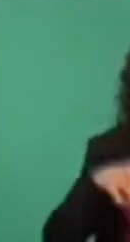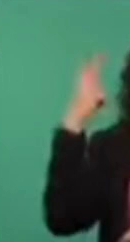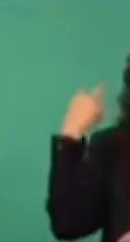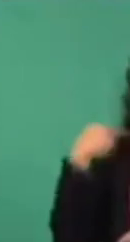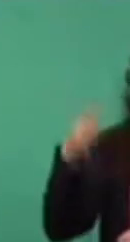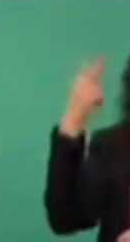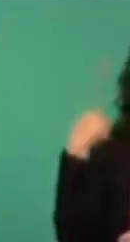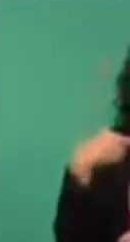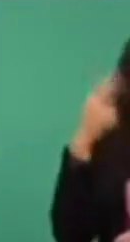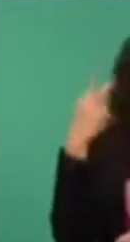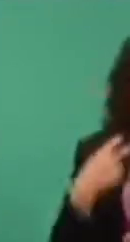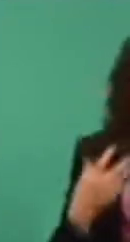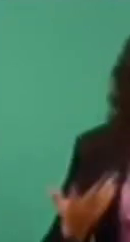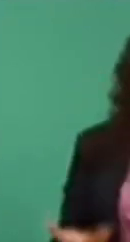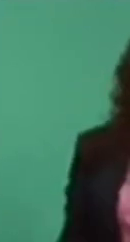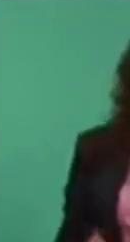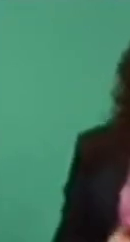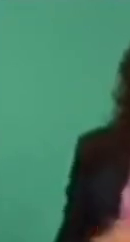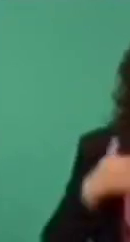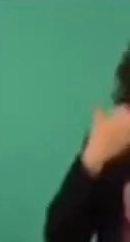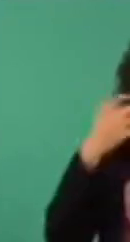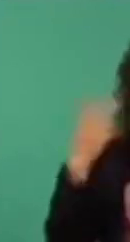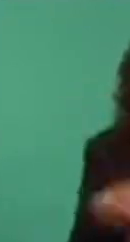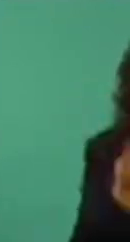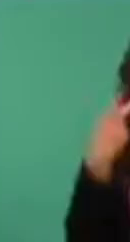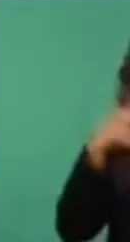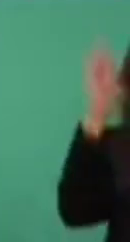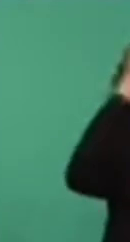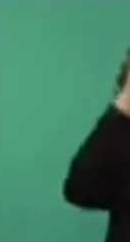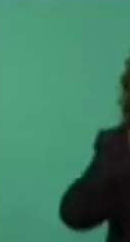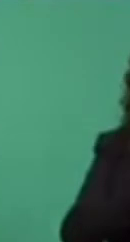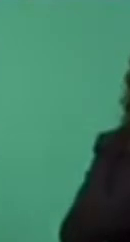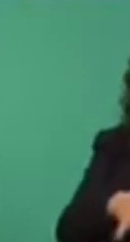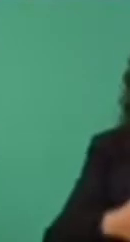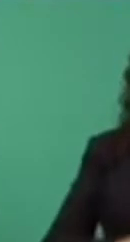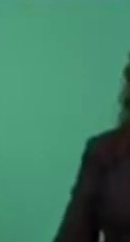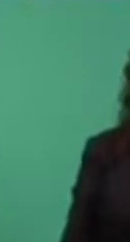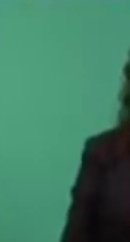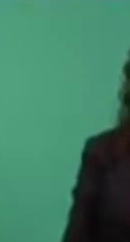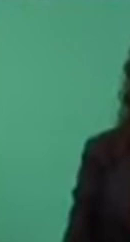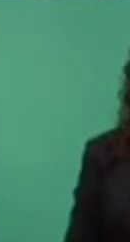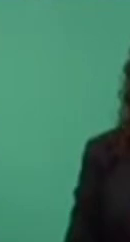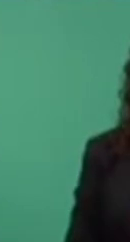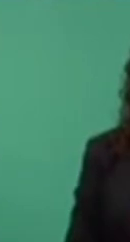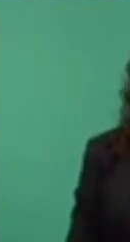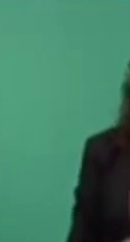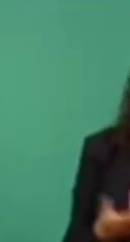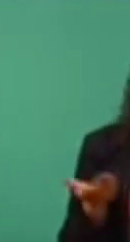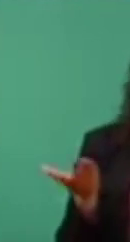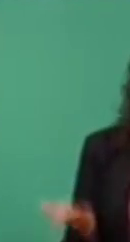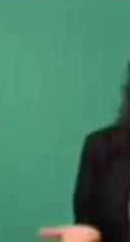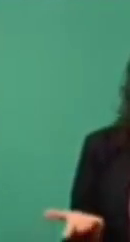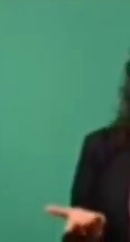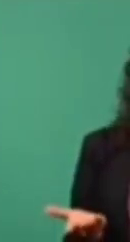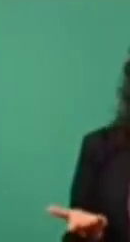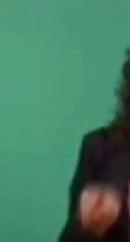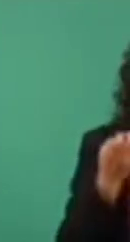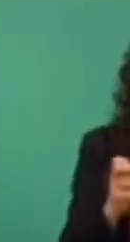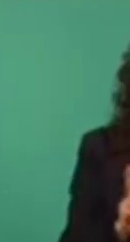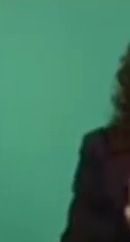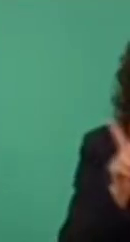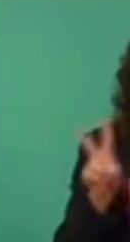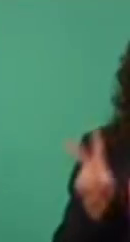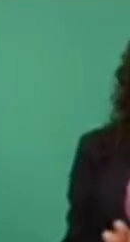la generalidad, pero preguntarle en ese sentido, ahora sí, ¿cuál es su opinión? Bueno, pues que es un asunto